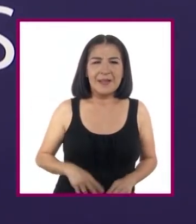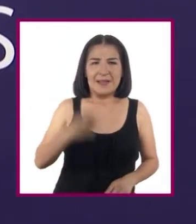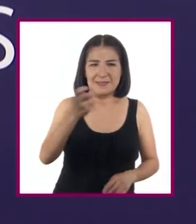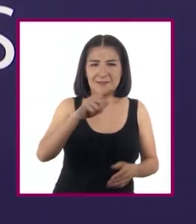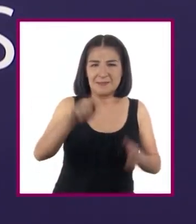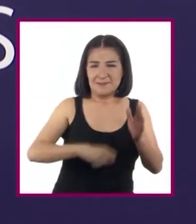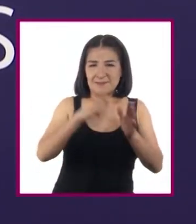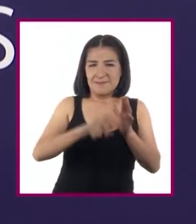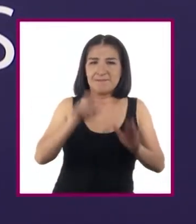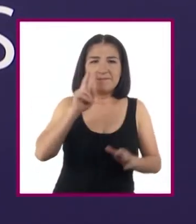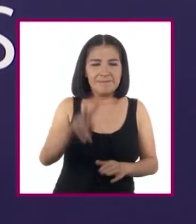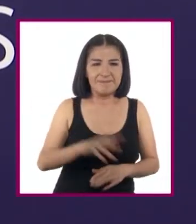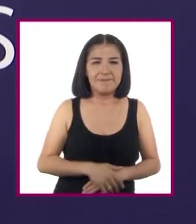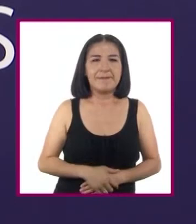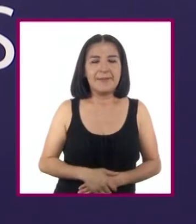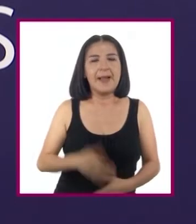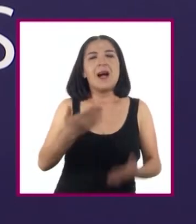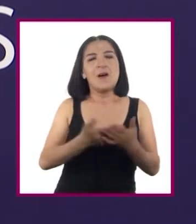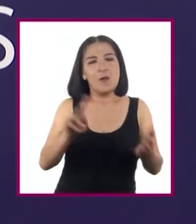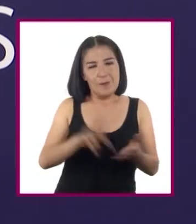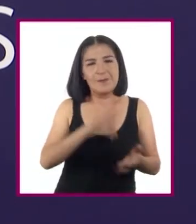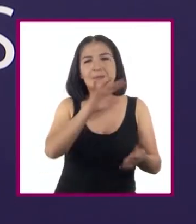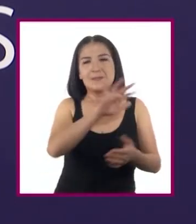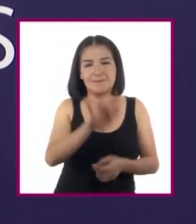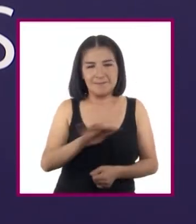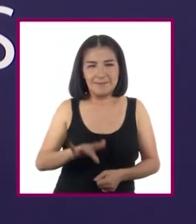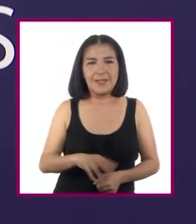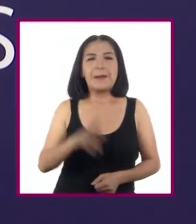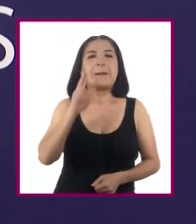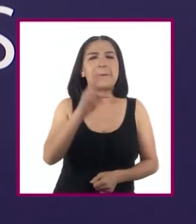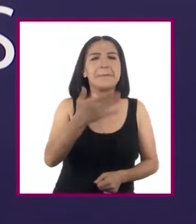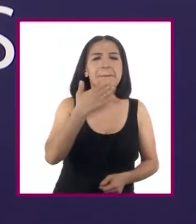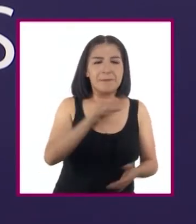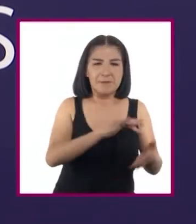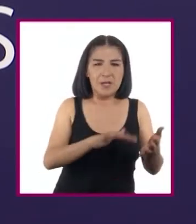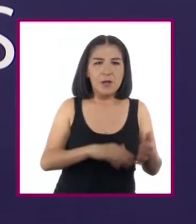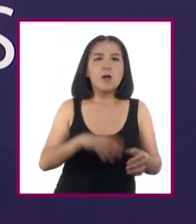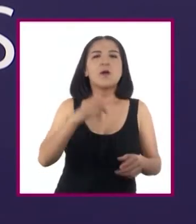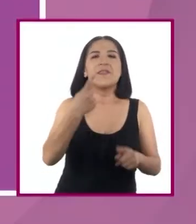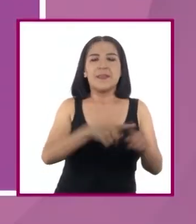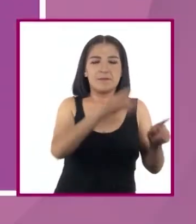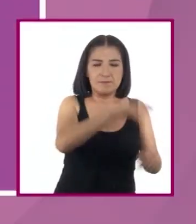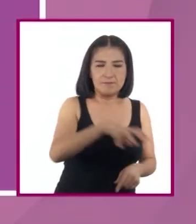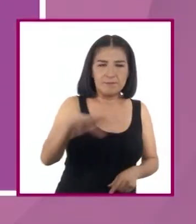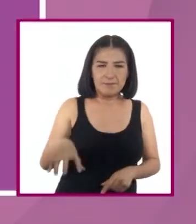que vimos? Ahora leamos de nuevo. Ahora bien, veamos los tipos de ambientes.